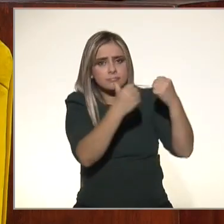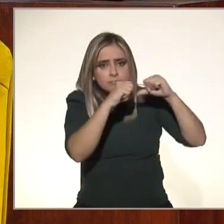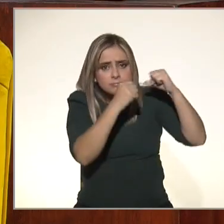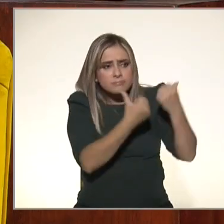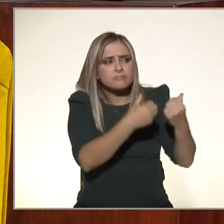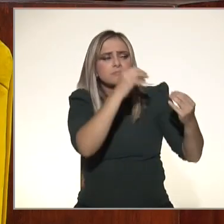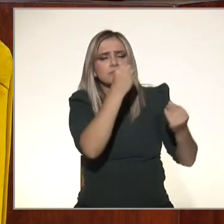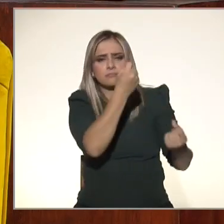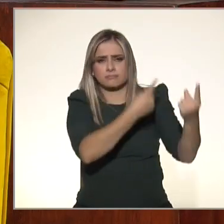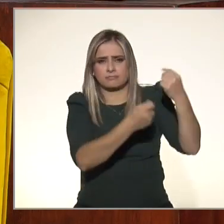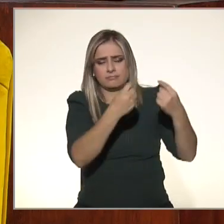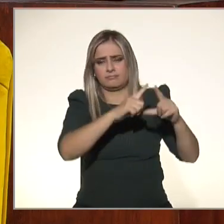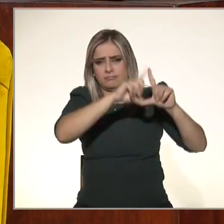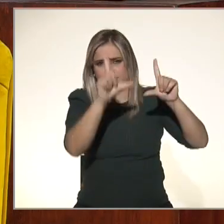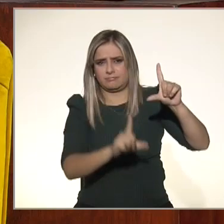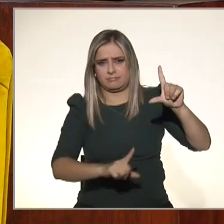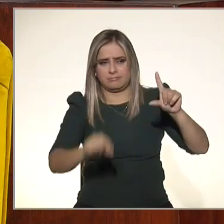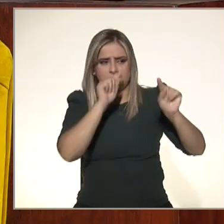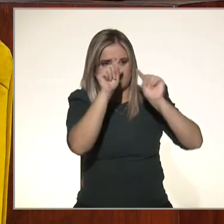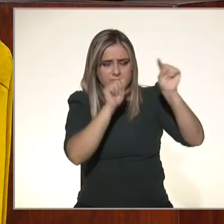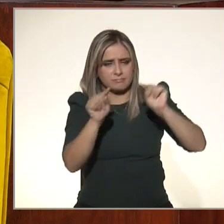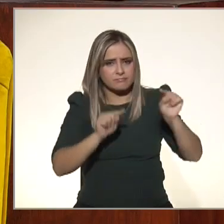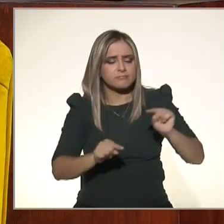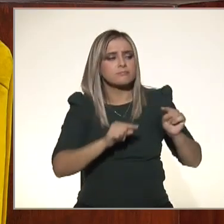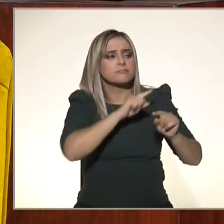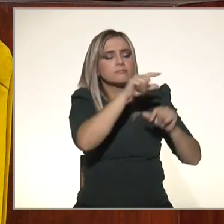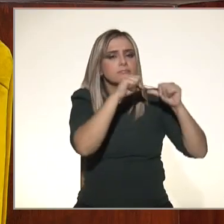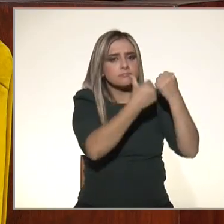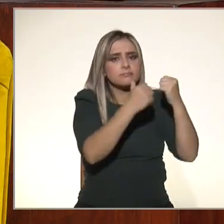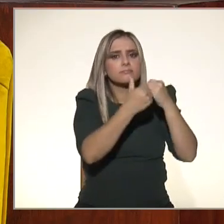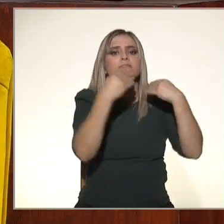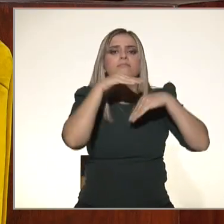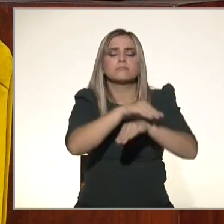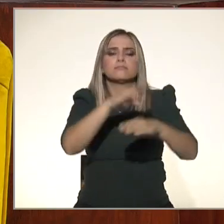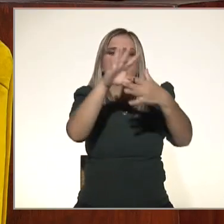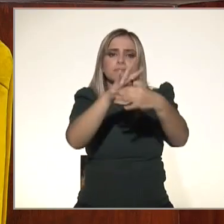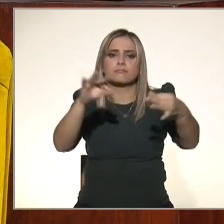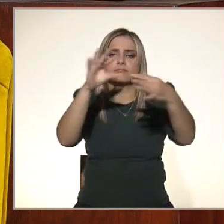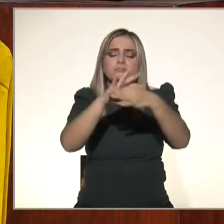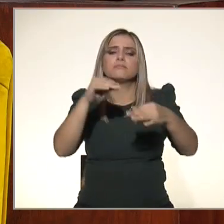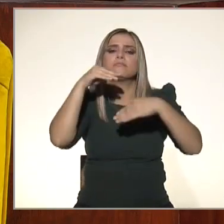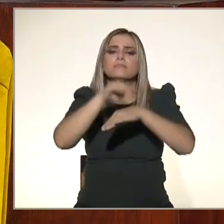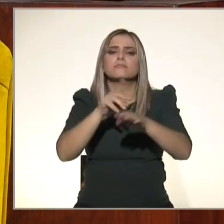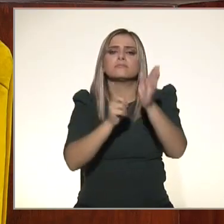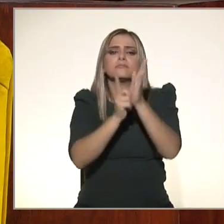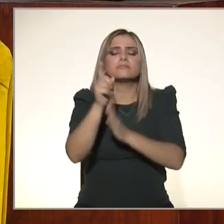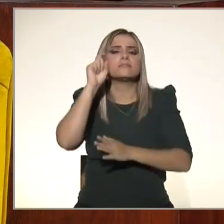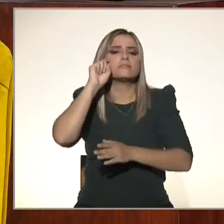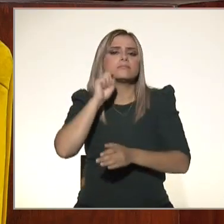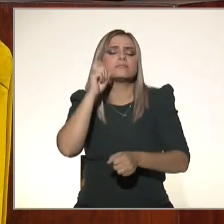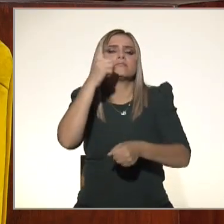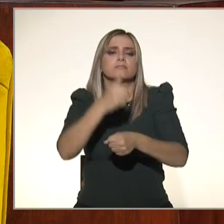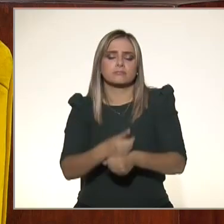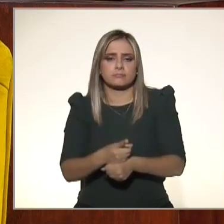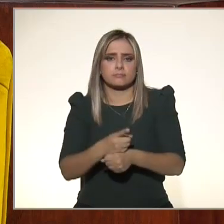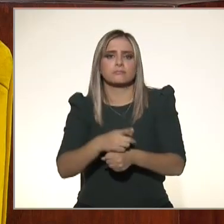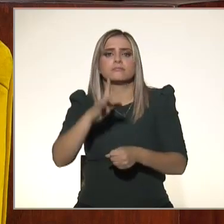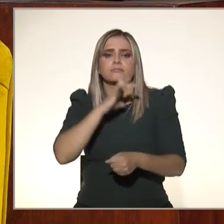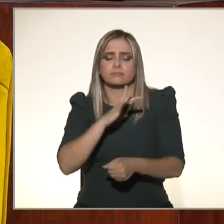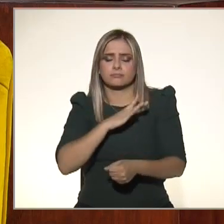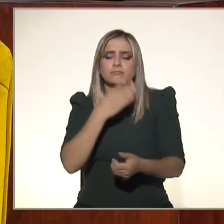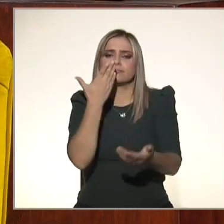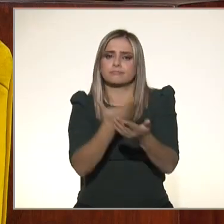en todas las ciudades en este país que trabajan justamente en materia de derechos sexuales y reproductivos y que tienen información basada en